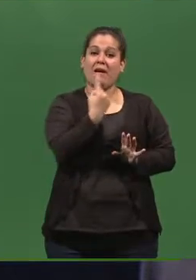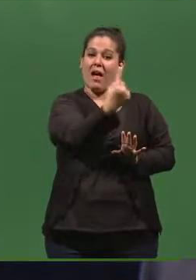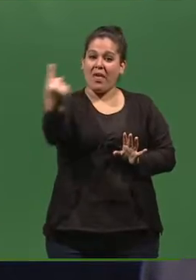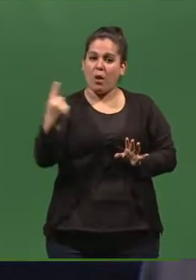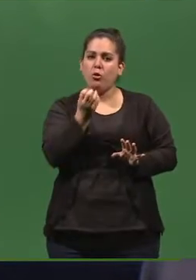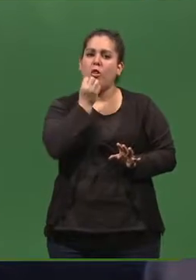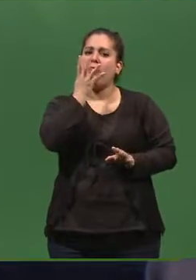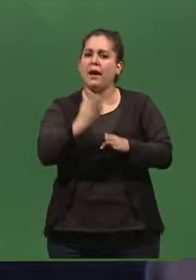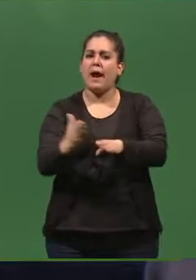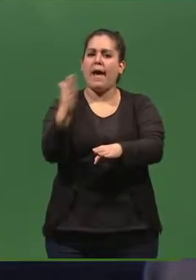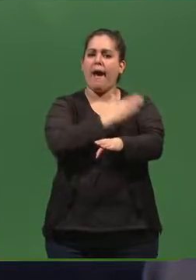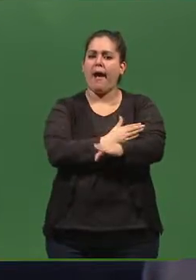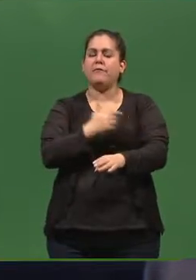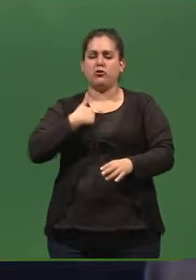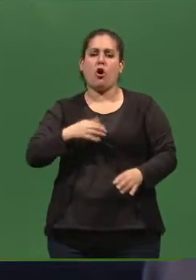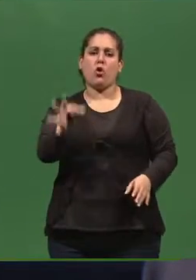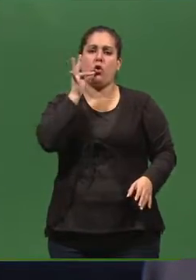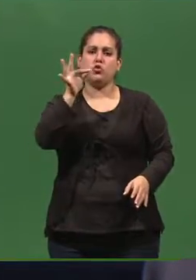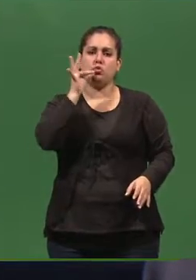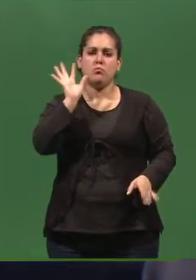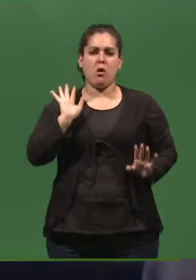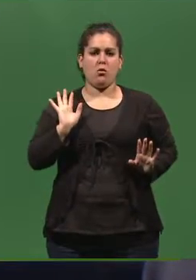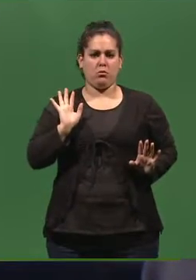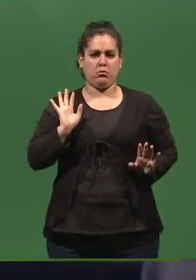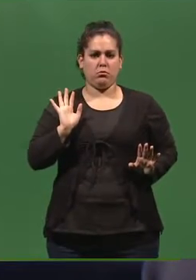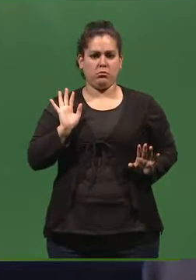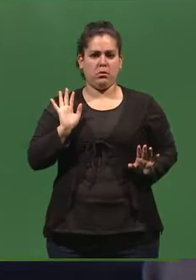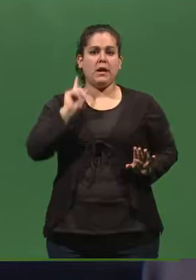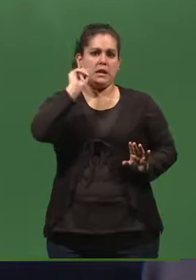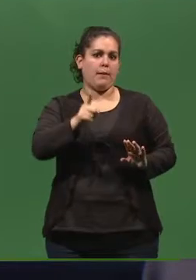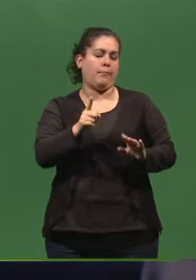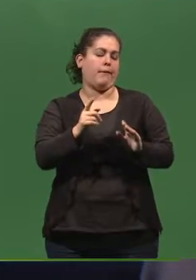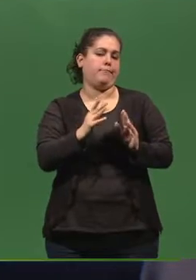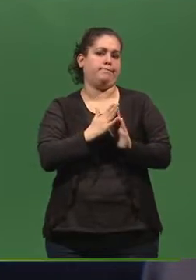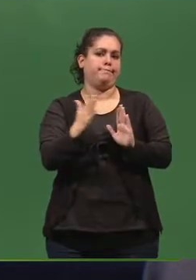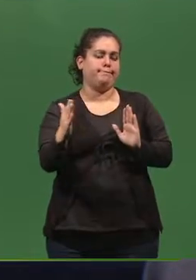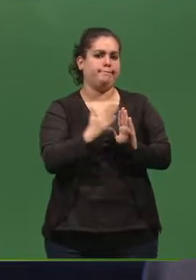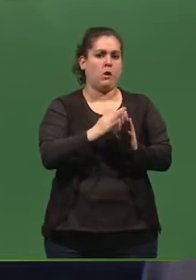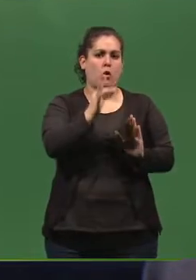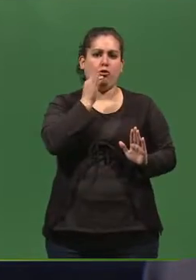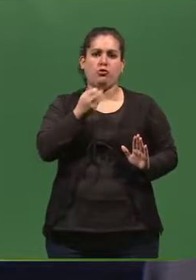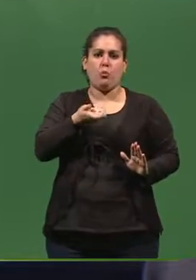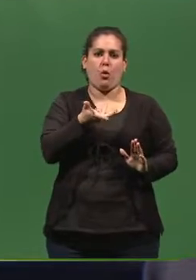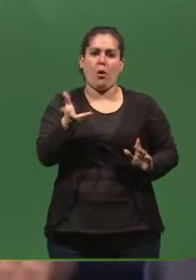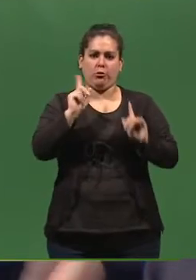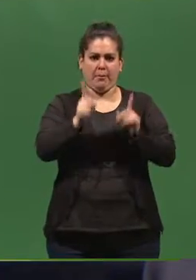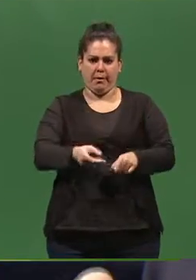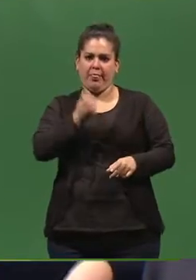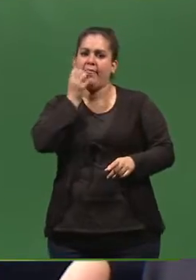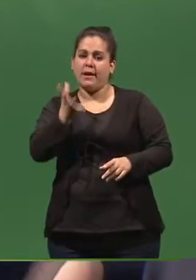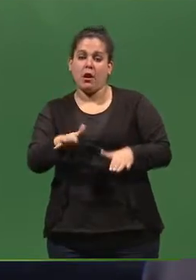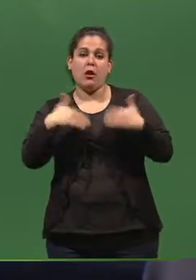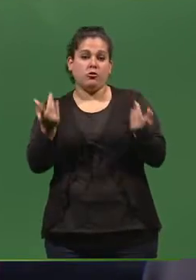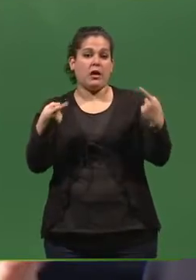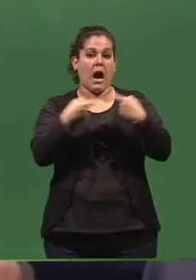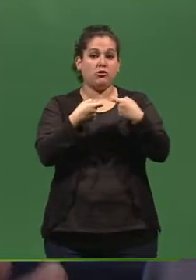uno declara ser usuario previo de cannabis y un rango de consumo. De esa manera se puede,